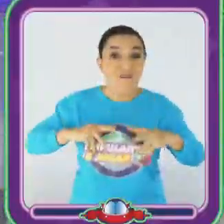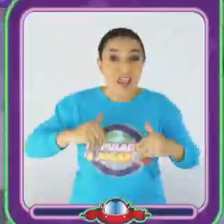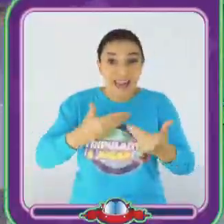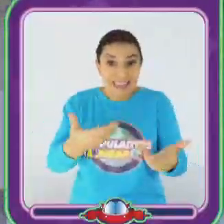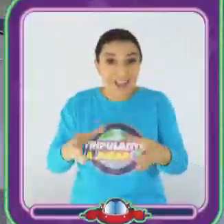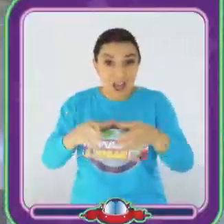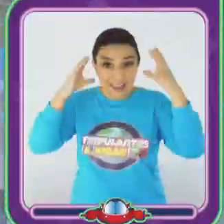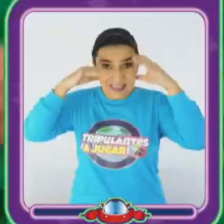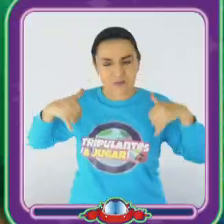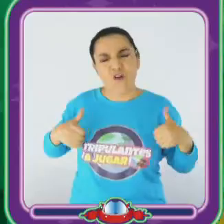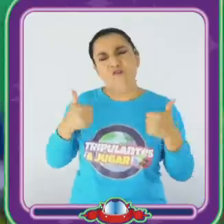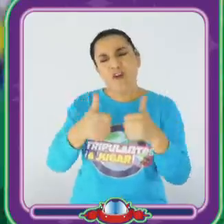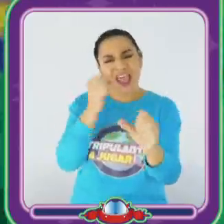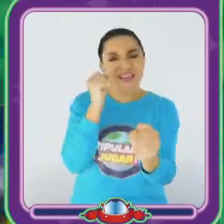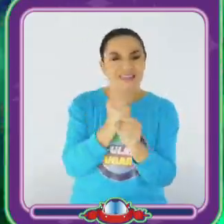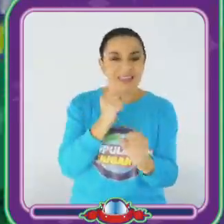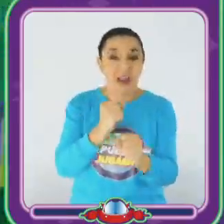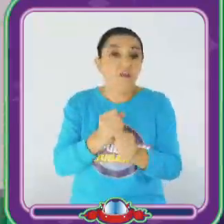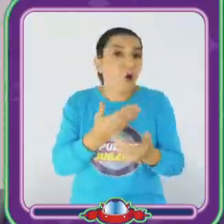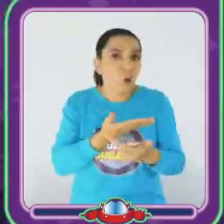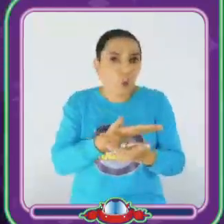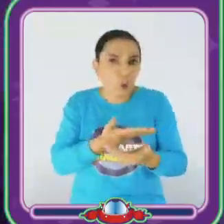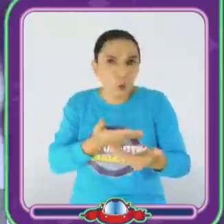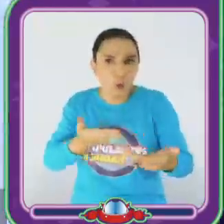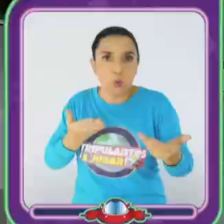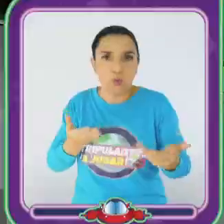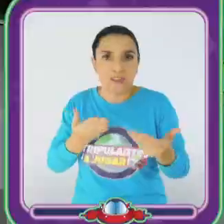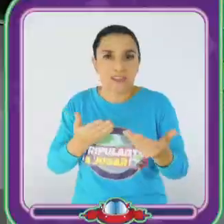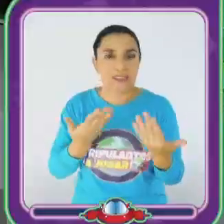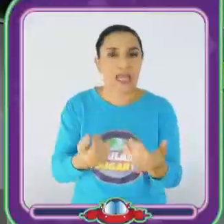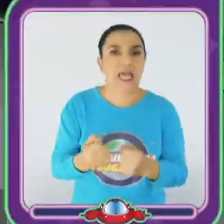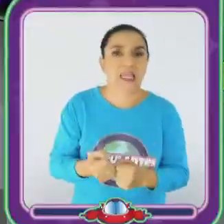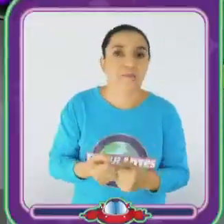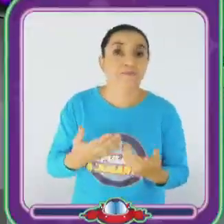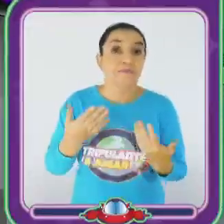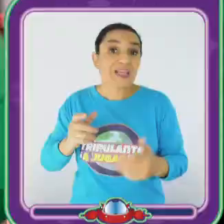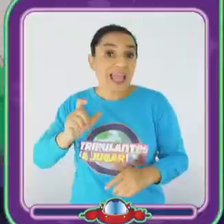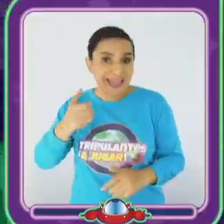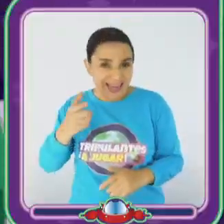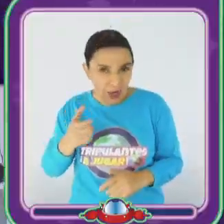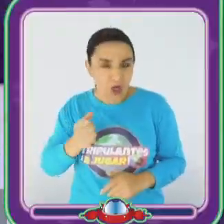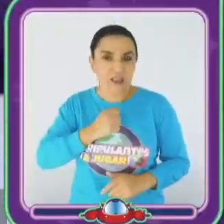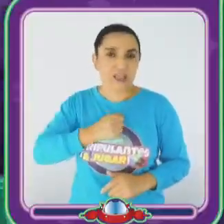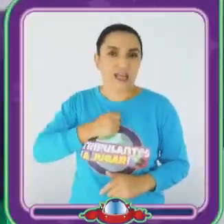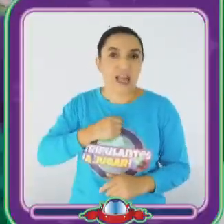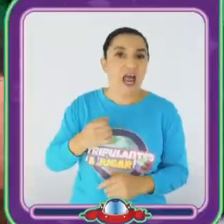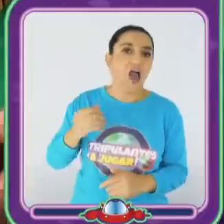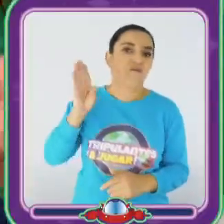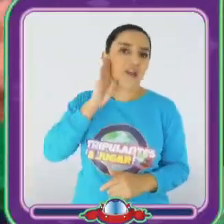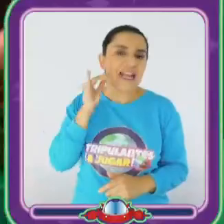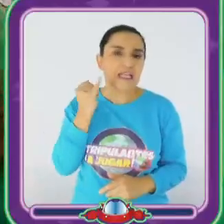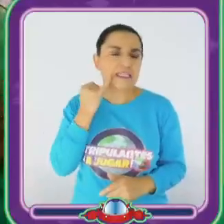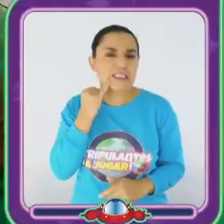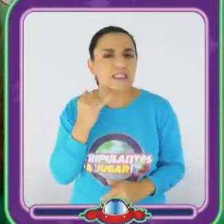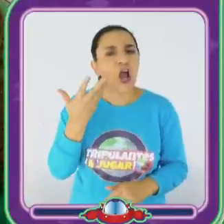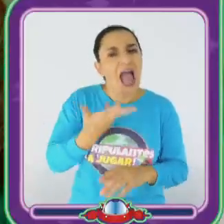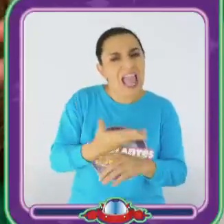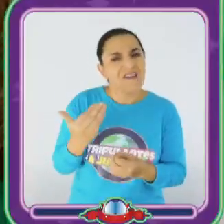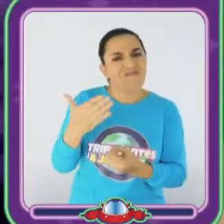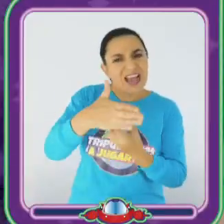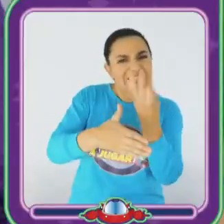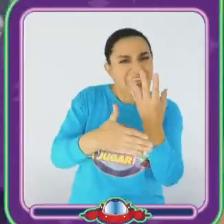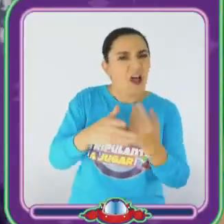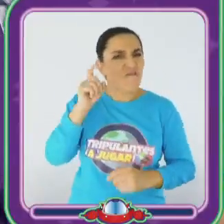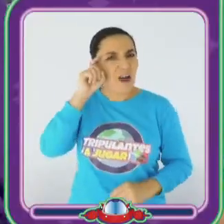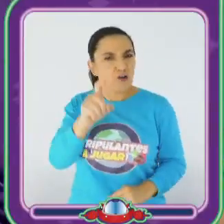¡Los felicito, tripulación! ¡Qué buen trabajo! Ustedes, Gregorio, Antonella, Belén y Ignacio, ¿tienen alguna ballena que conozcan que sea su favorita o que